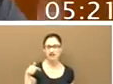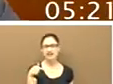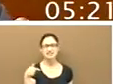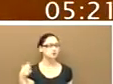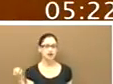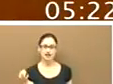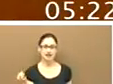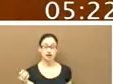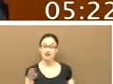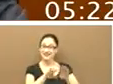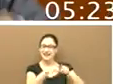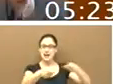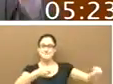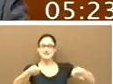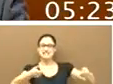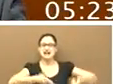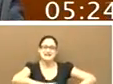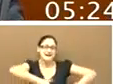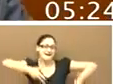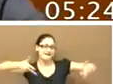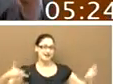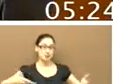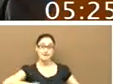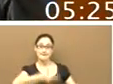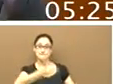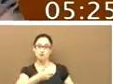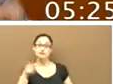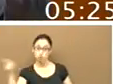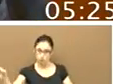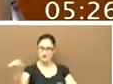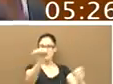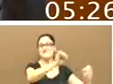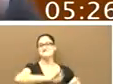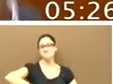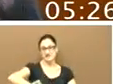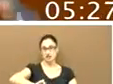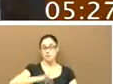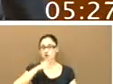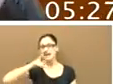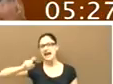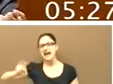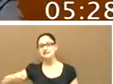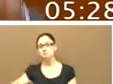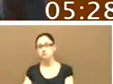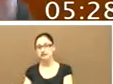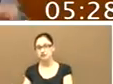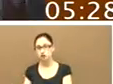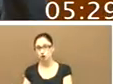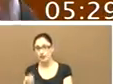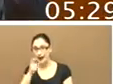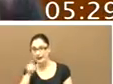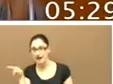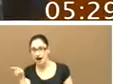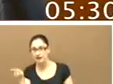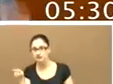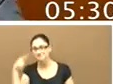a las grandes empresas comerciales a las grandes superficies porque hay un ministro un ex ministro del primer gobierno el señor Aznar al frente de